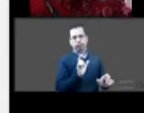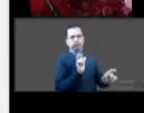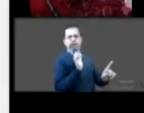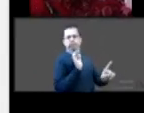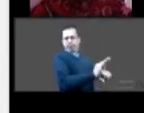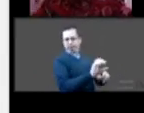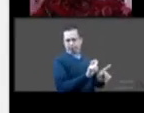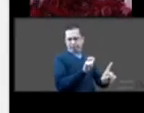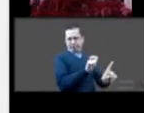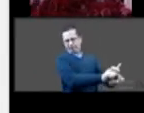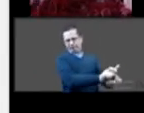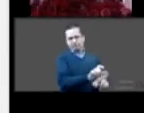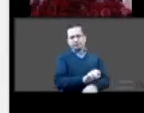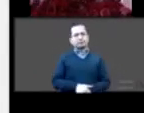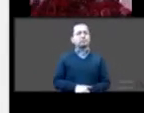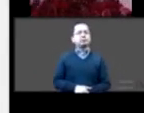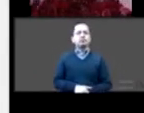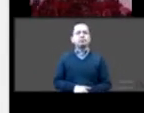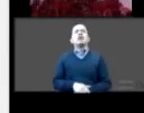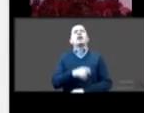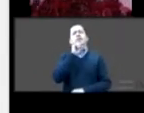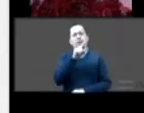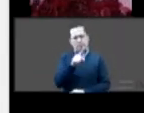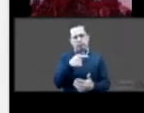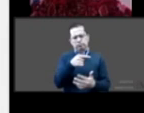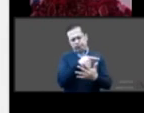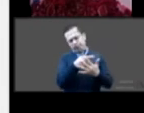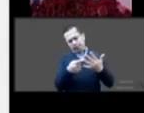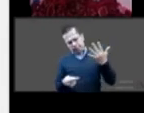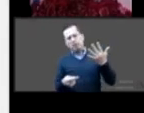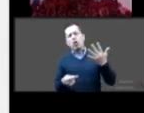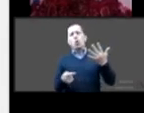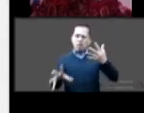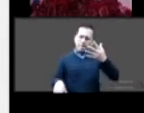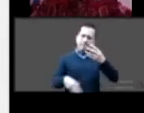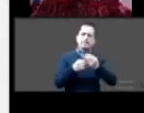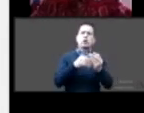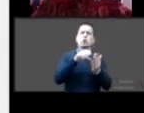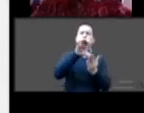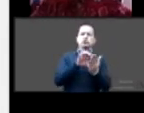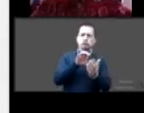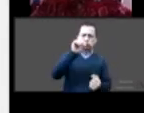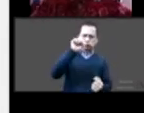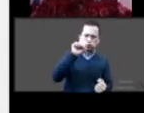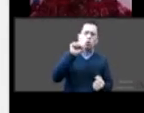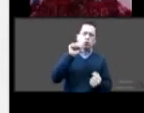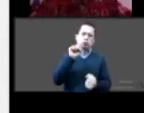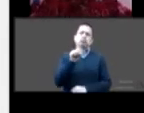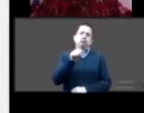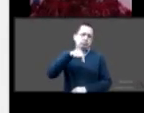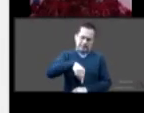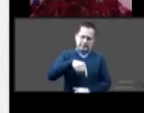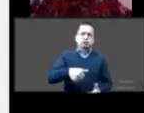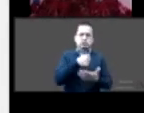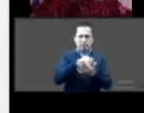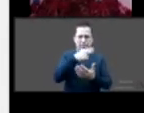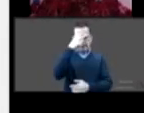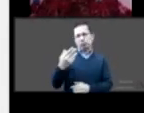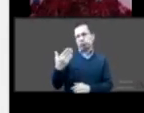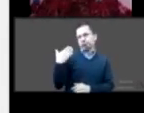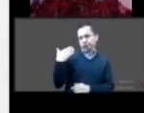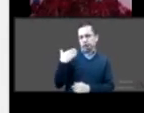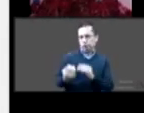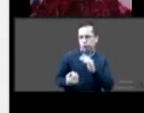eso, más la Constitución Política, nuestra joven Constitución de la Ciudad de México,